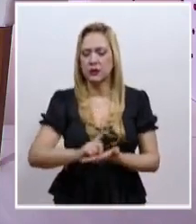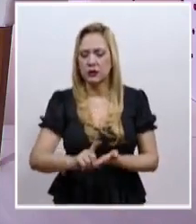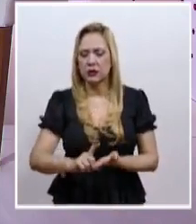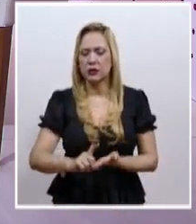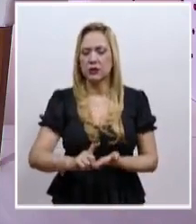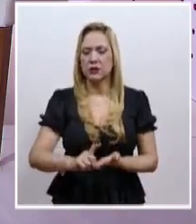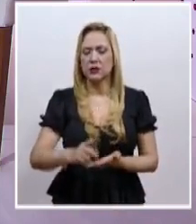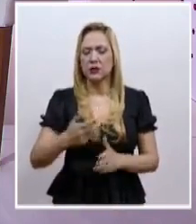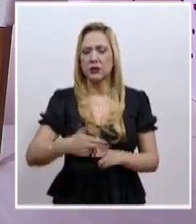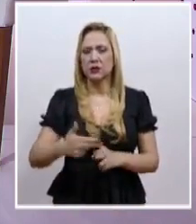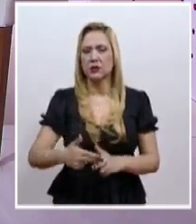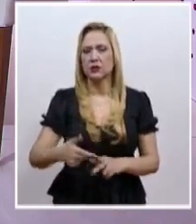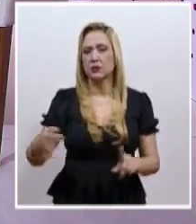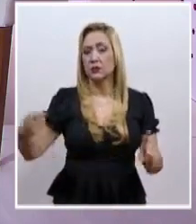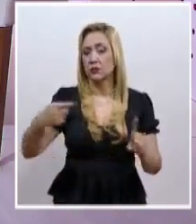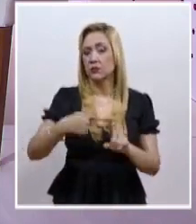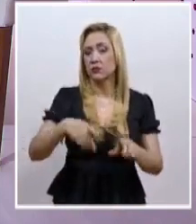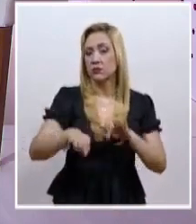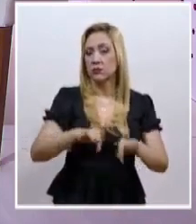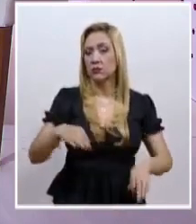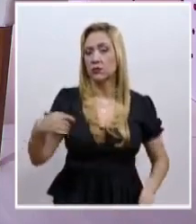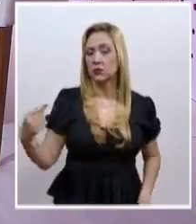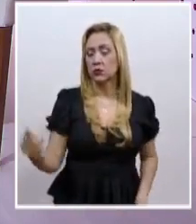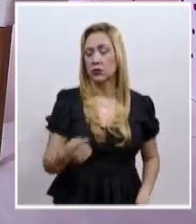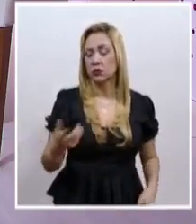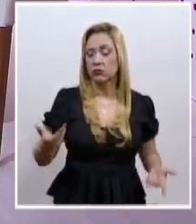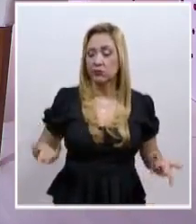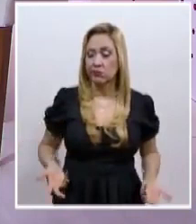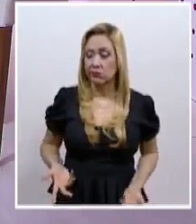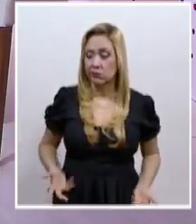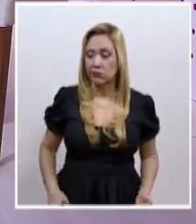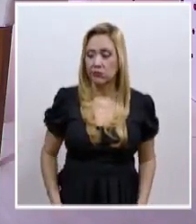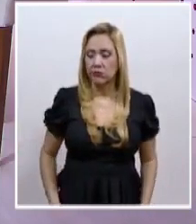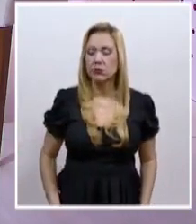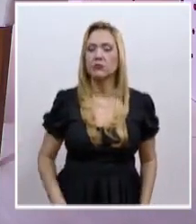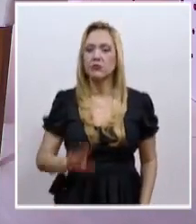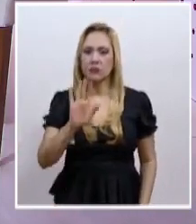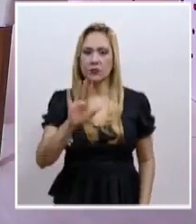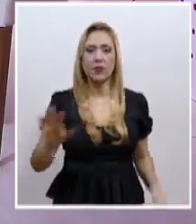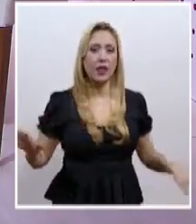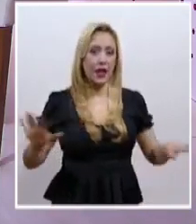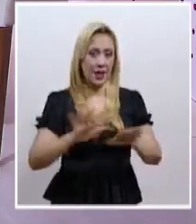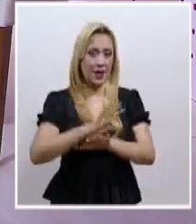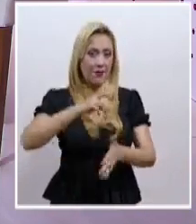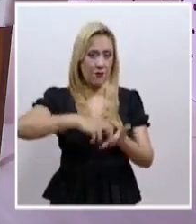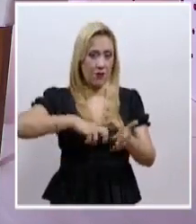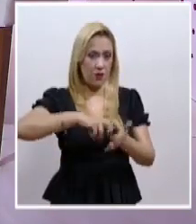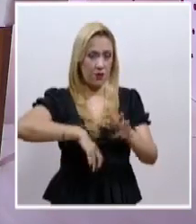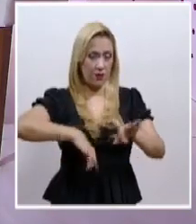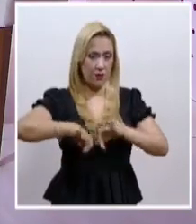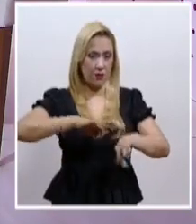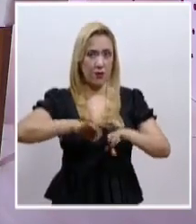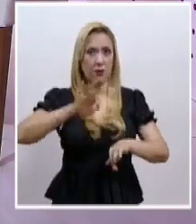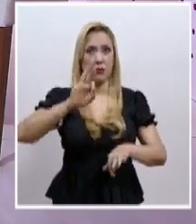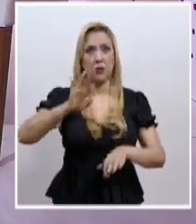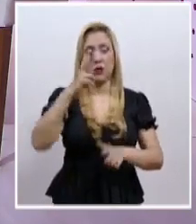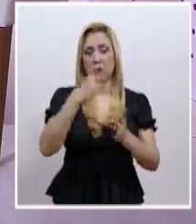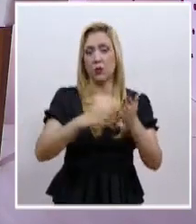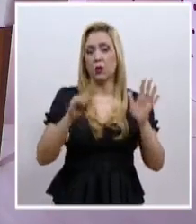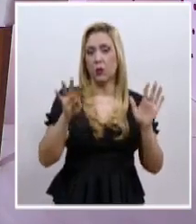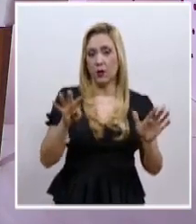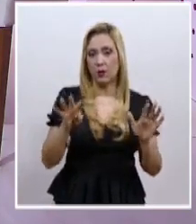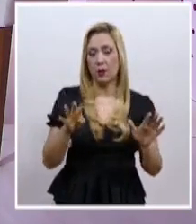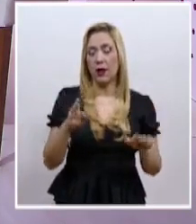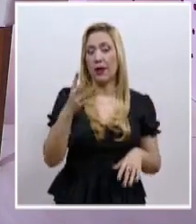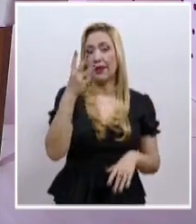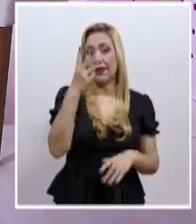derechos, incluso particularmente los derechos de los trabajadores? Sí, la reforma laboral pasó en 2019, ha